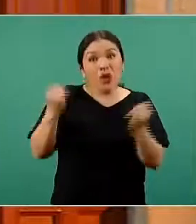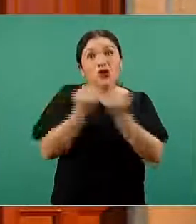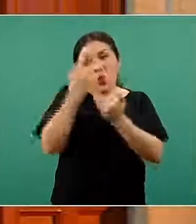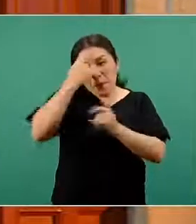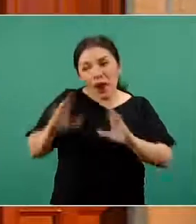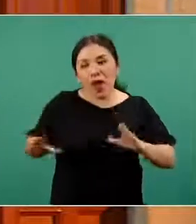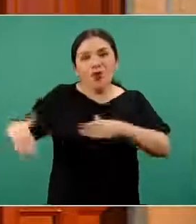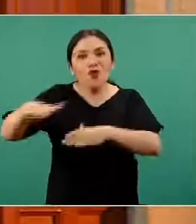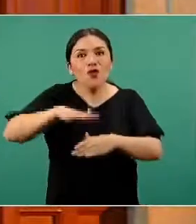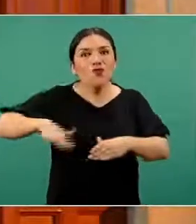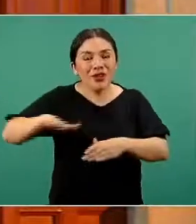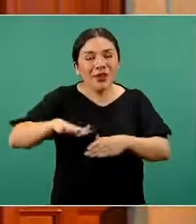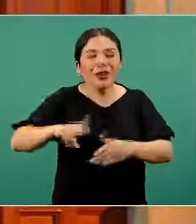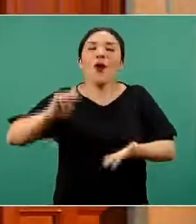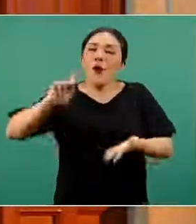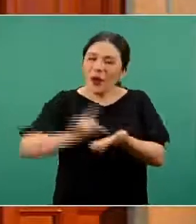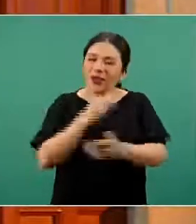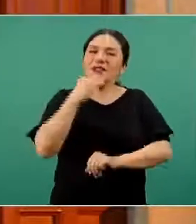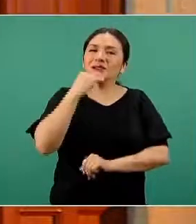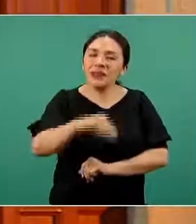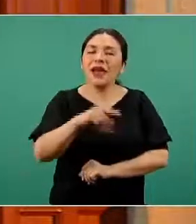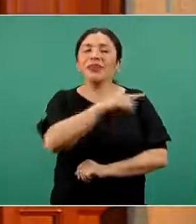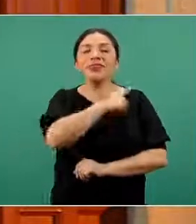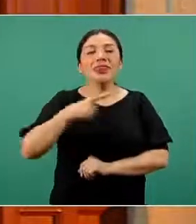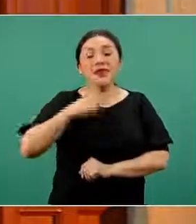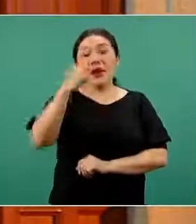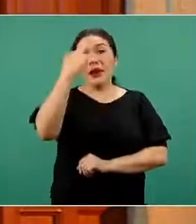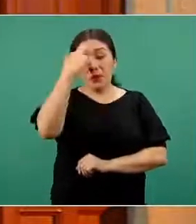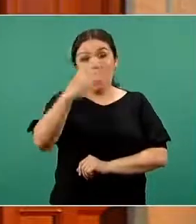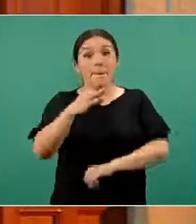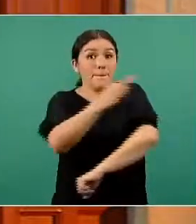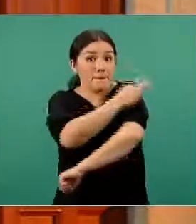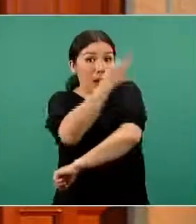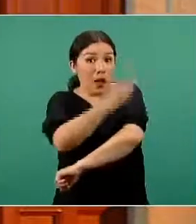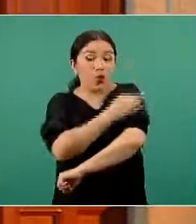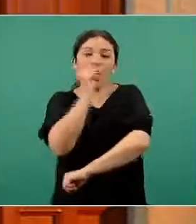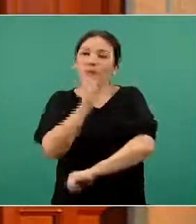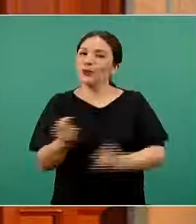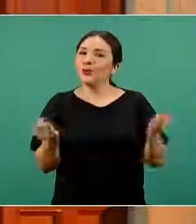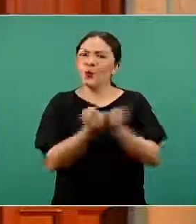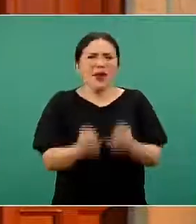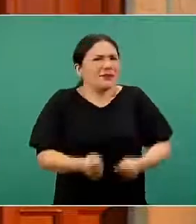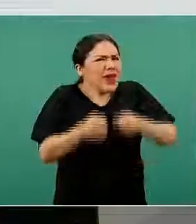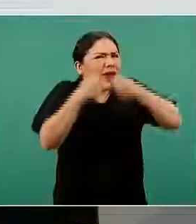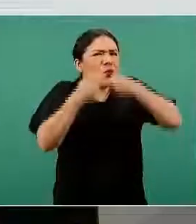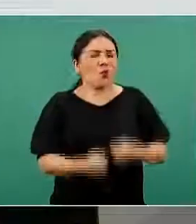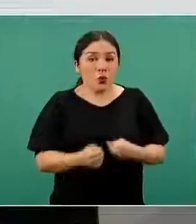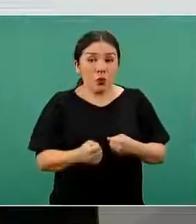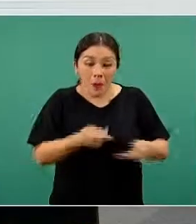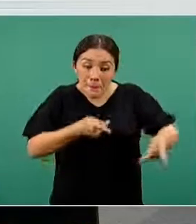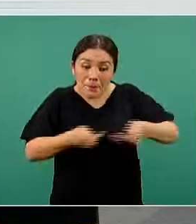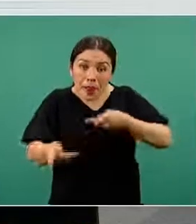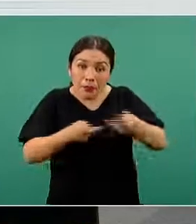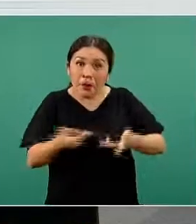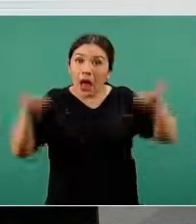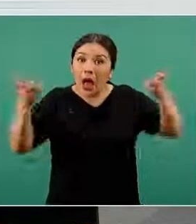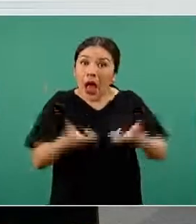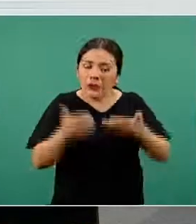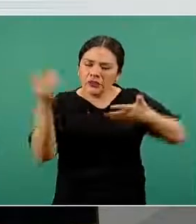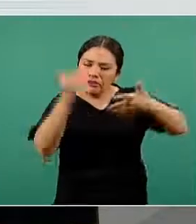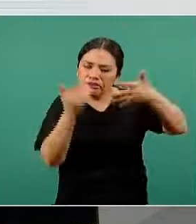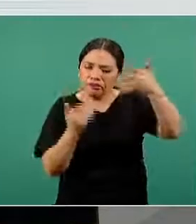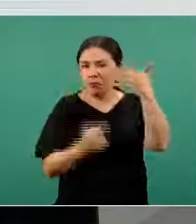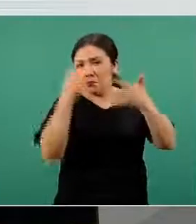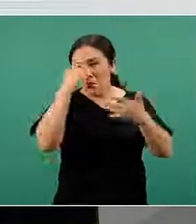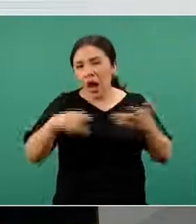comunidad. Nuevamente el mensaje es, recordemos que las vacunas son sumamente seguras, que la estrategia está diseñada para